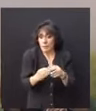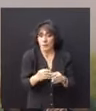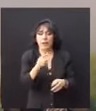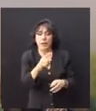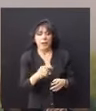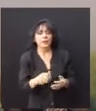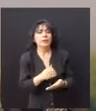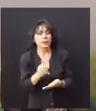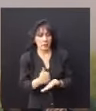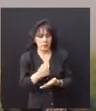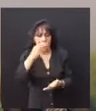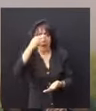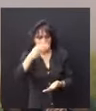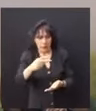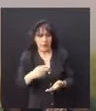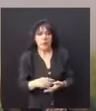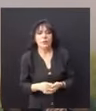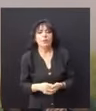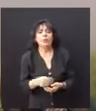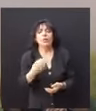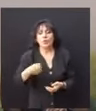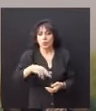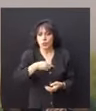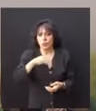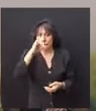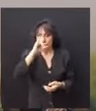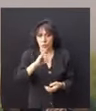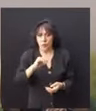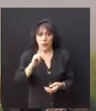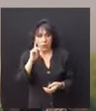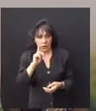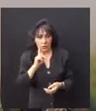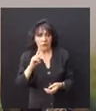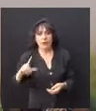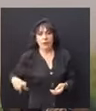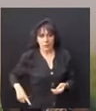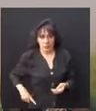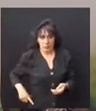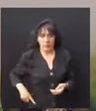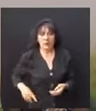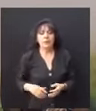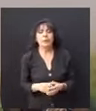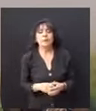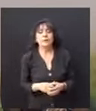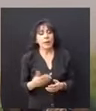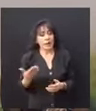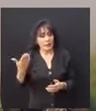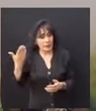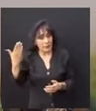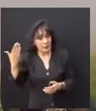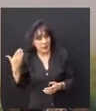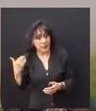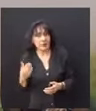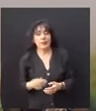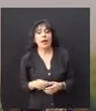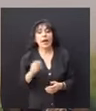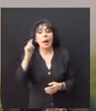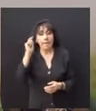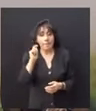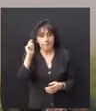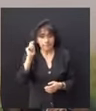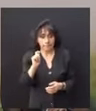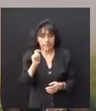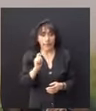ciudad hicimos una beca universal para todos los niños y niñas que van a